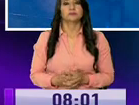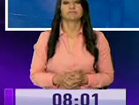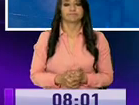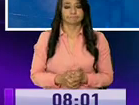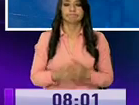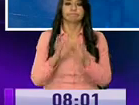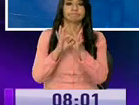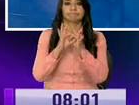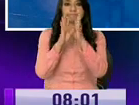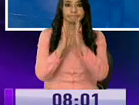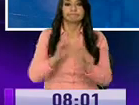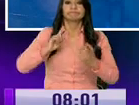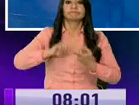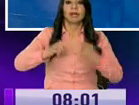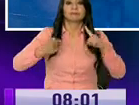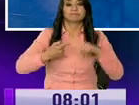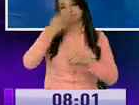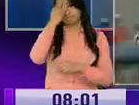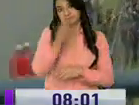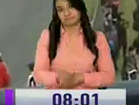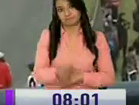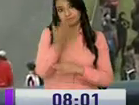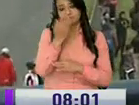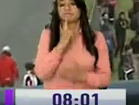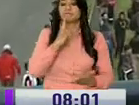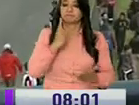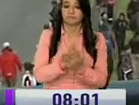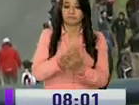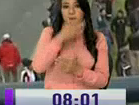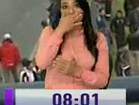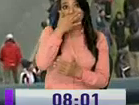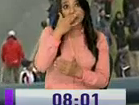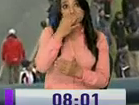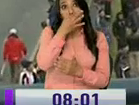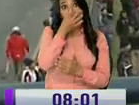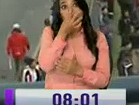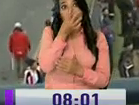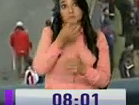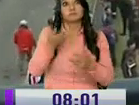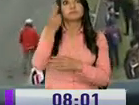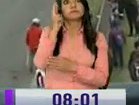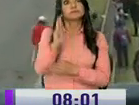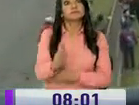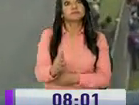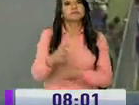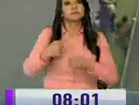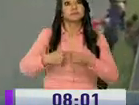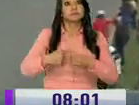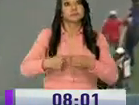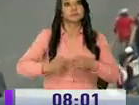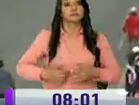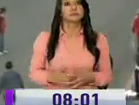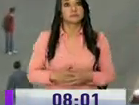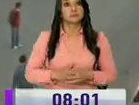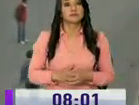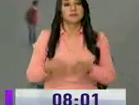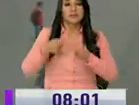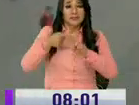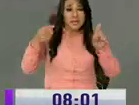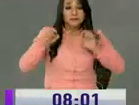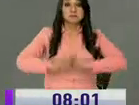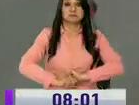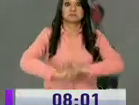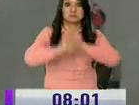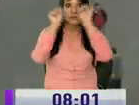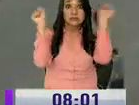Ali, Robert, amigos televidentes, excelente día para todos. Así es, nosotros nos encontramos aquí en el sur de la capital, donde desde tempranas horas